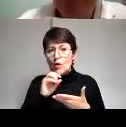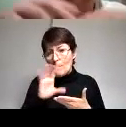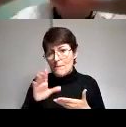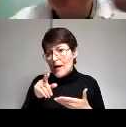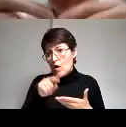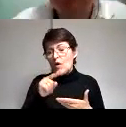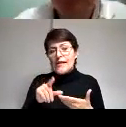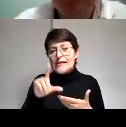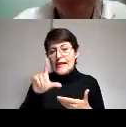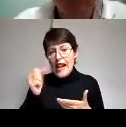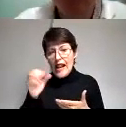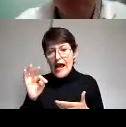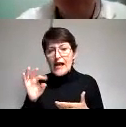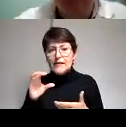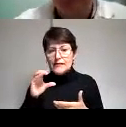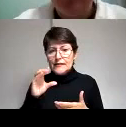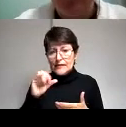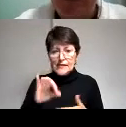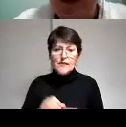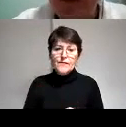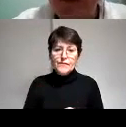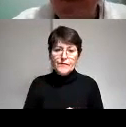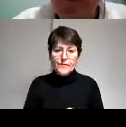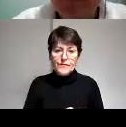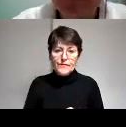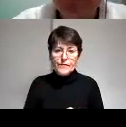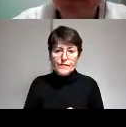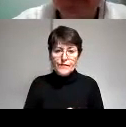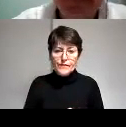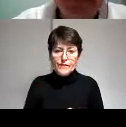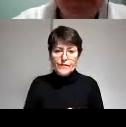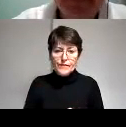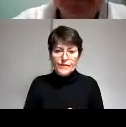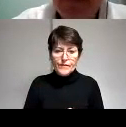kamikazes que se lanzan contra el enemigo, son los natural killers.